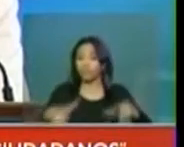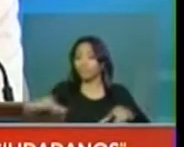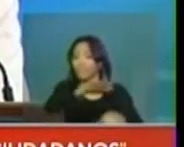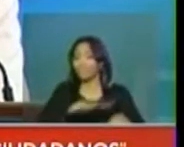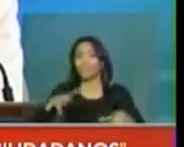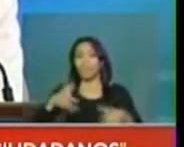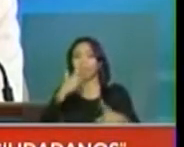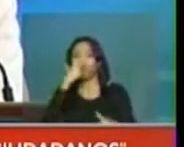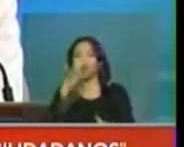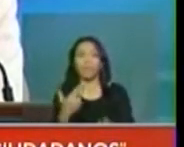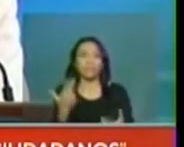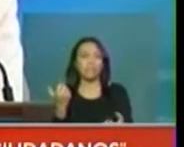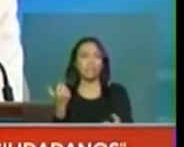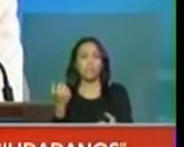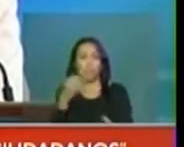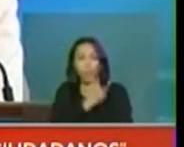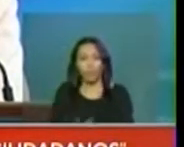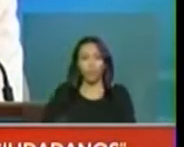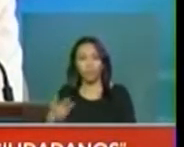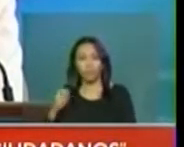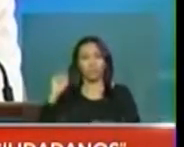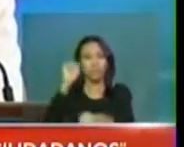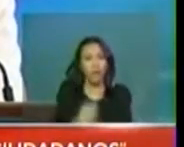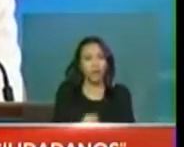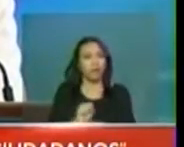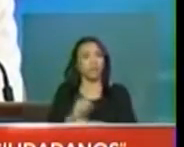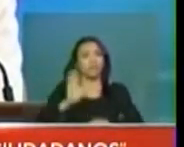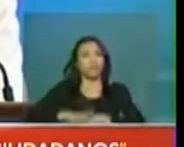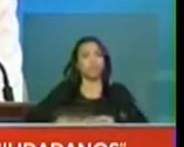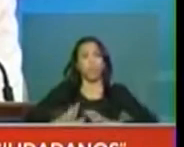interesa este ambiente que impide el funcionamiento normal de las